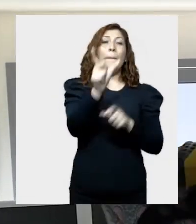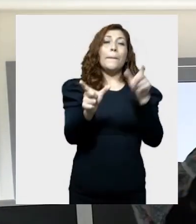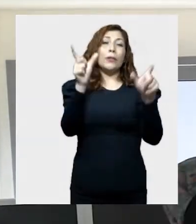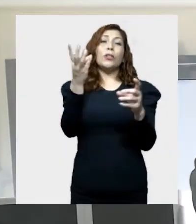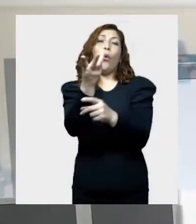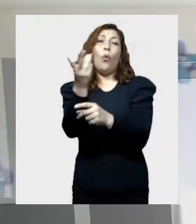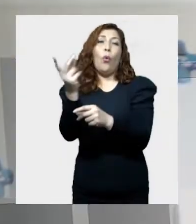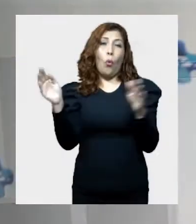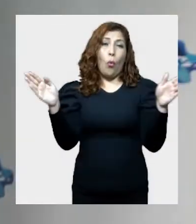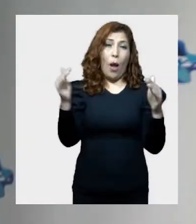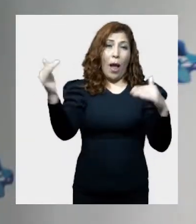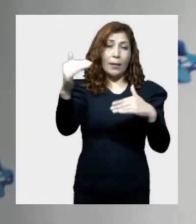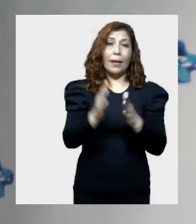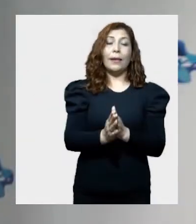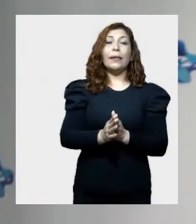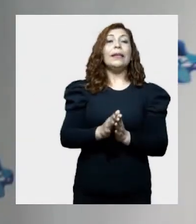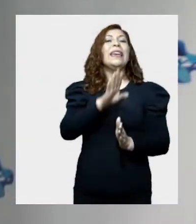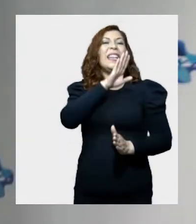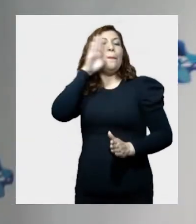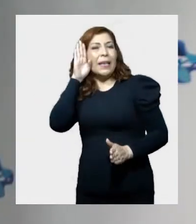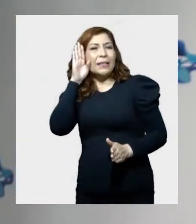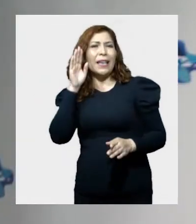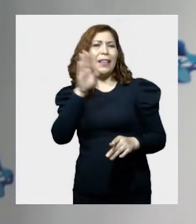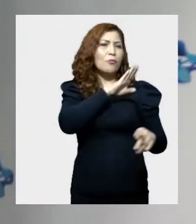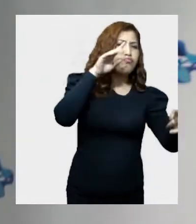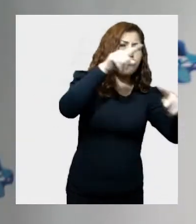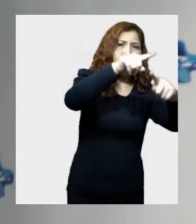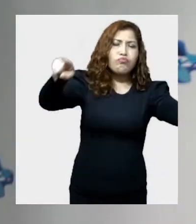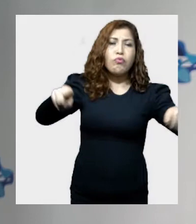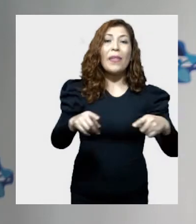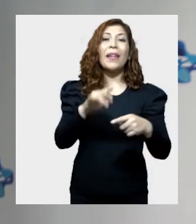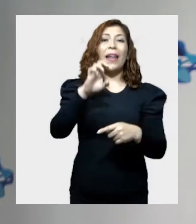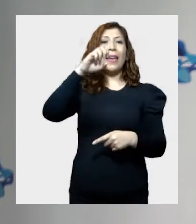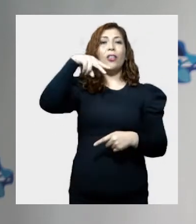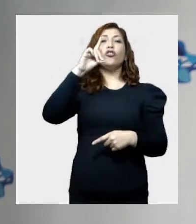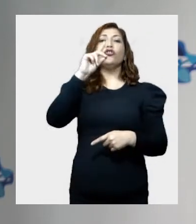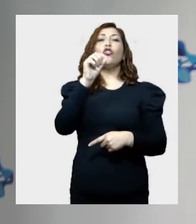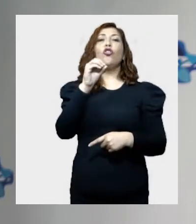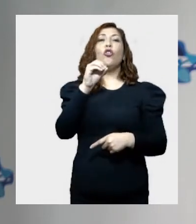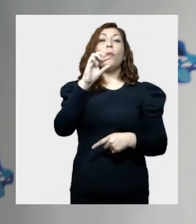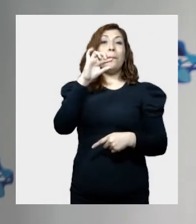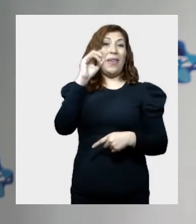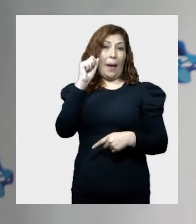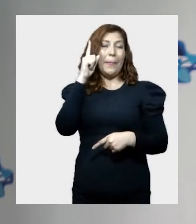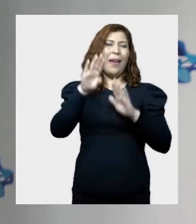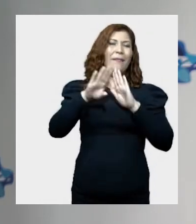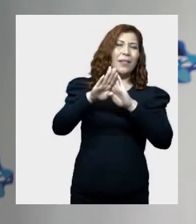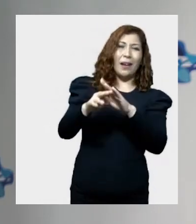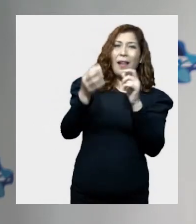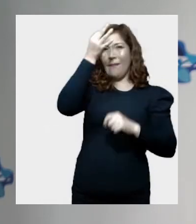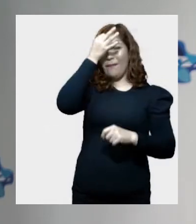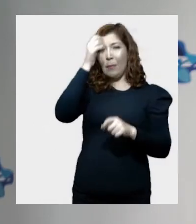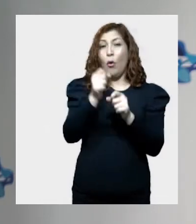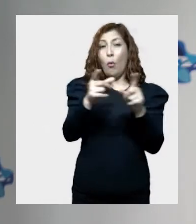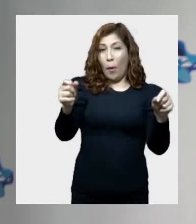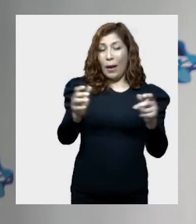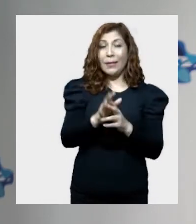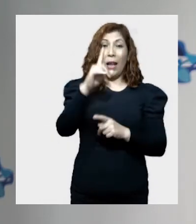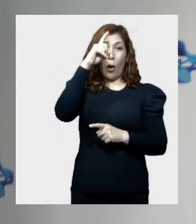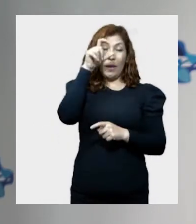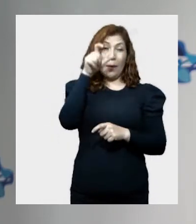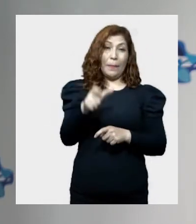los tiempos de limpieza de cada box endoscópico para evitar contagios de los pacientes y del personal, lo que